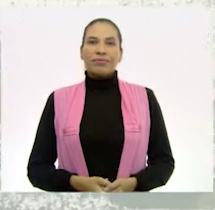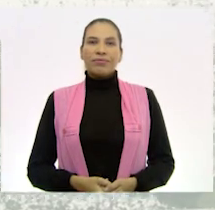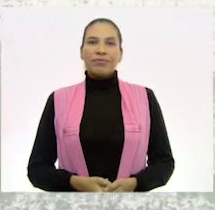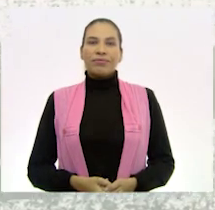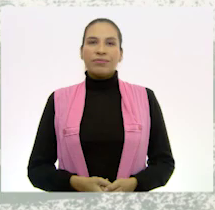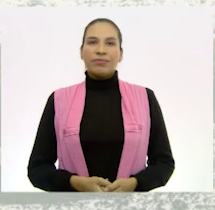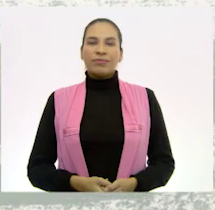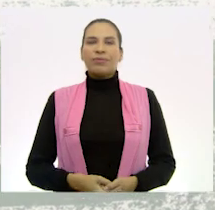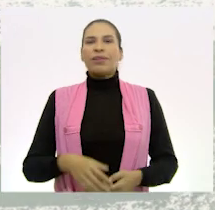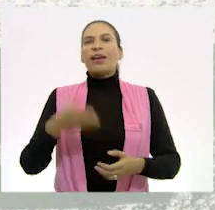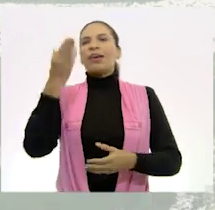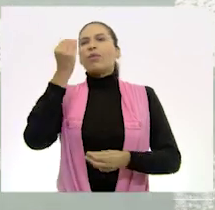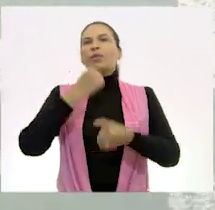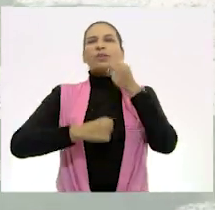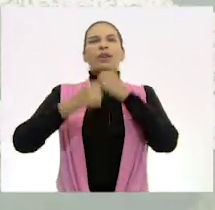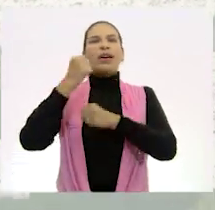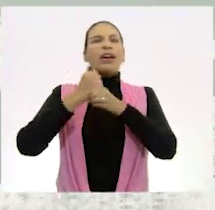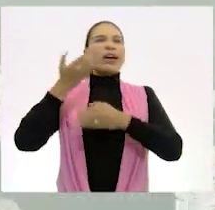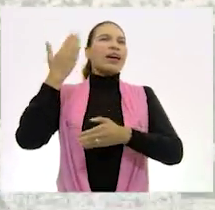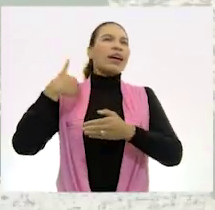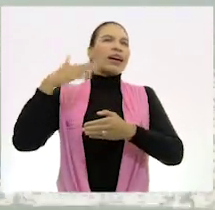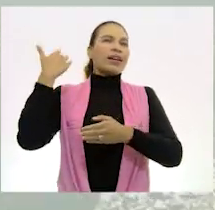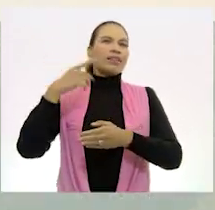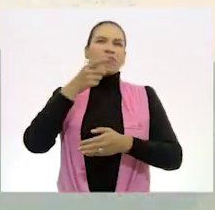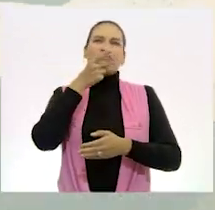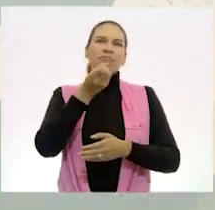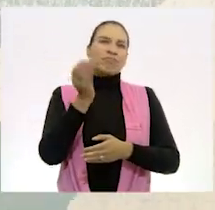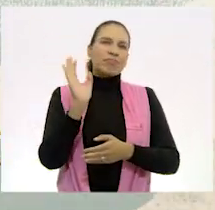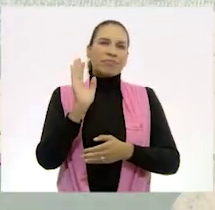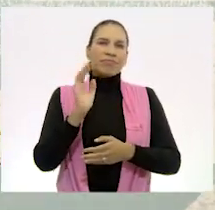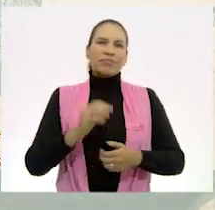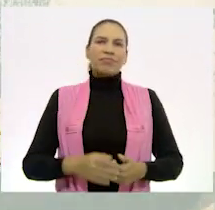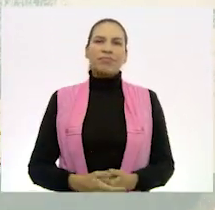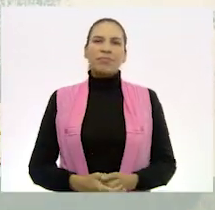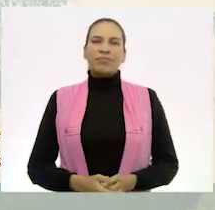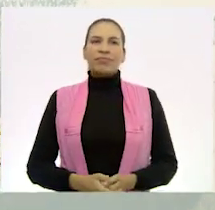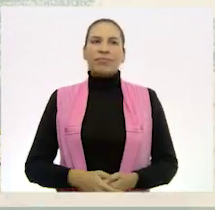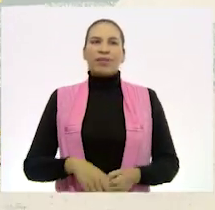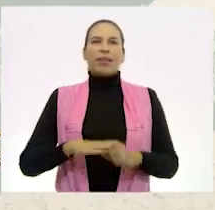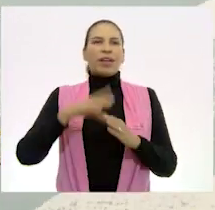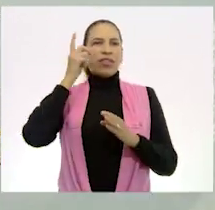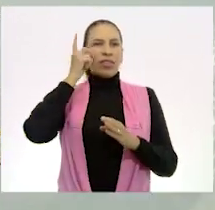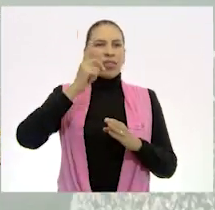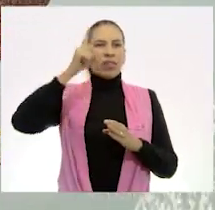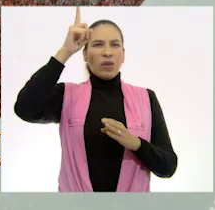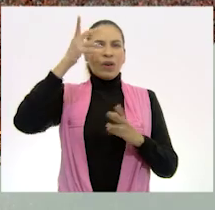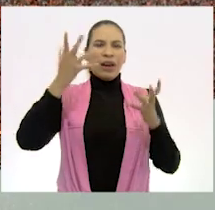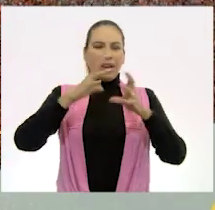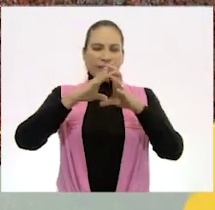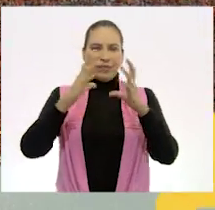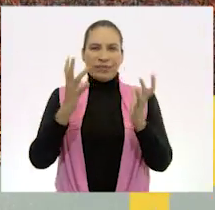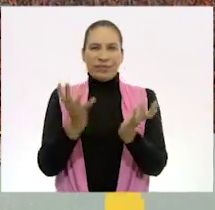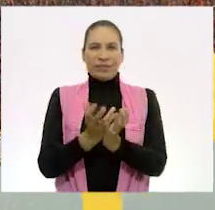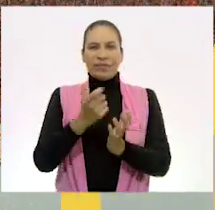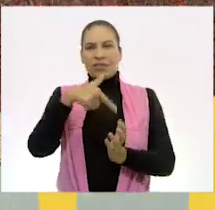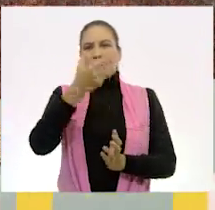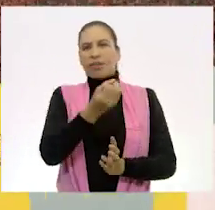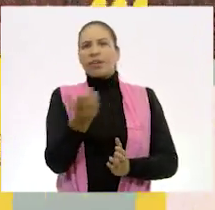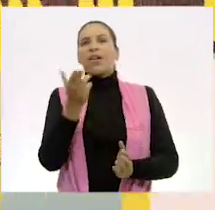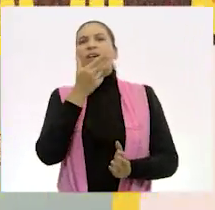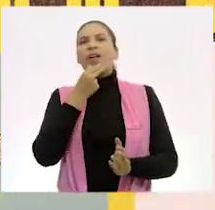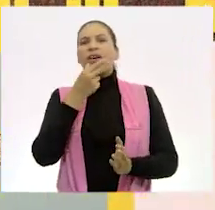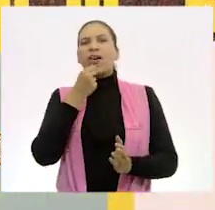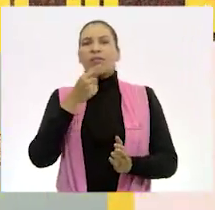Mi hielo tiene guajalishbu habil, chucha tiene yun panchan, y melelum yiko tiene la chalun tikil winiko,